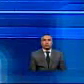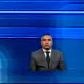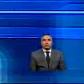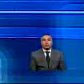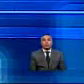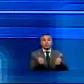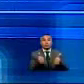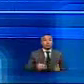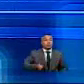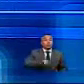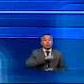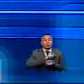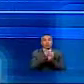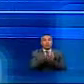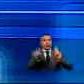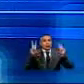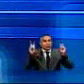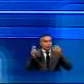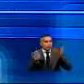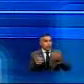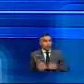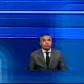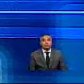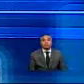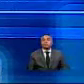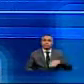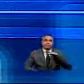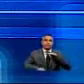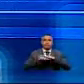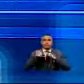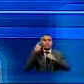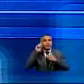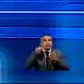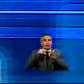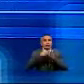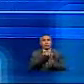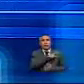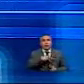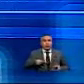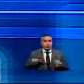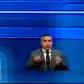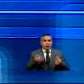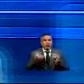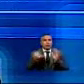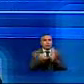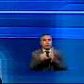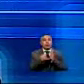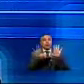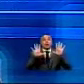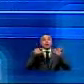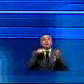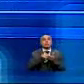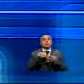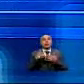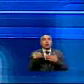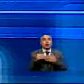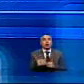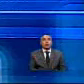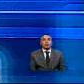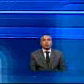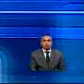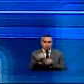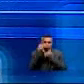Muy bien, amigos, vamos a cambiar de tema. El techo para la deducción de gastos personales del impuesto a la renta quedó en $10,000,